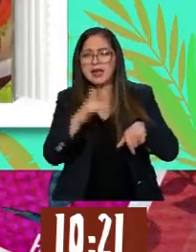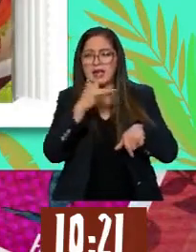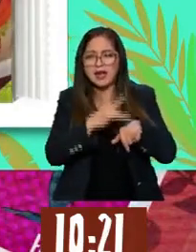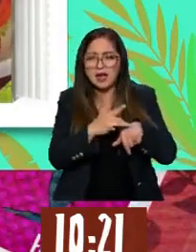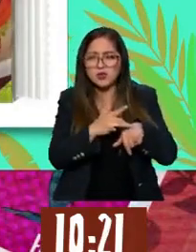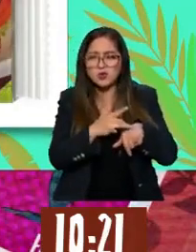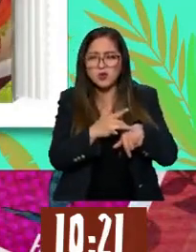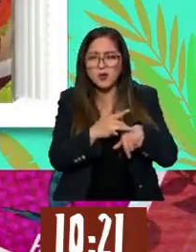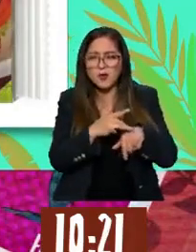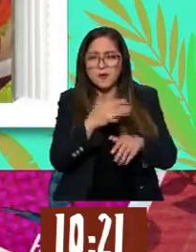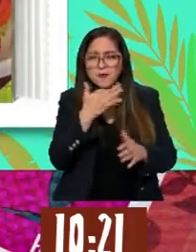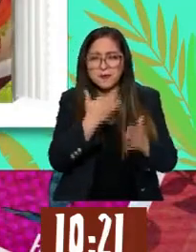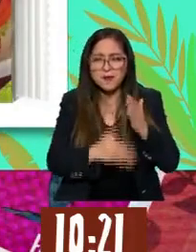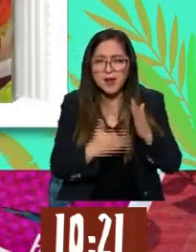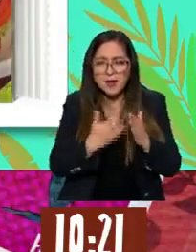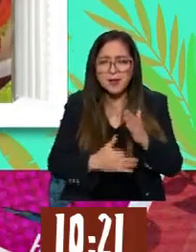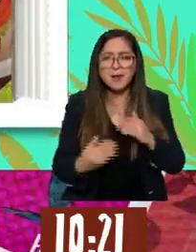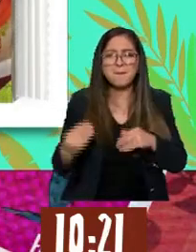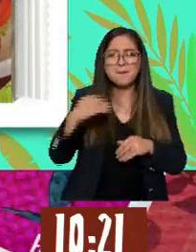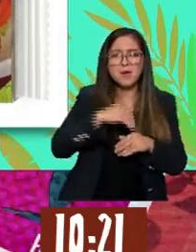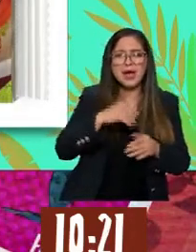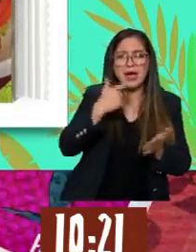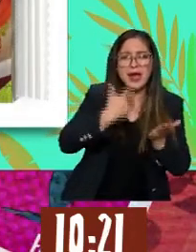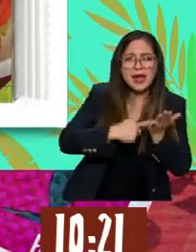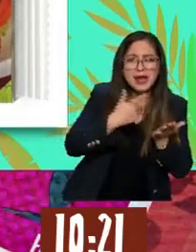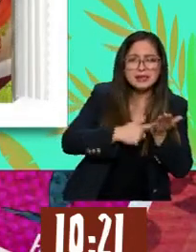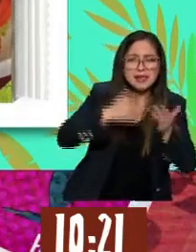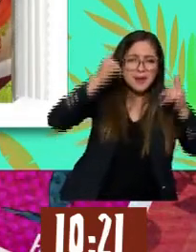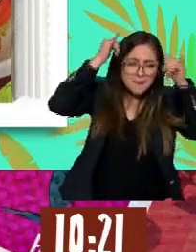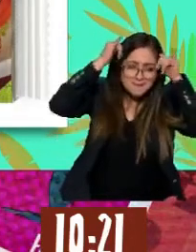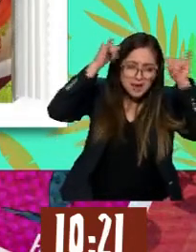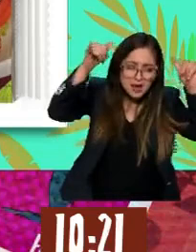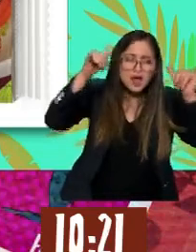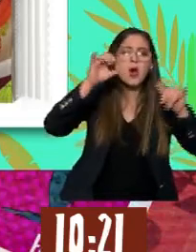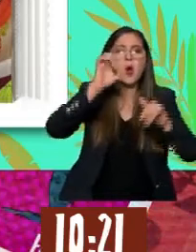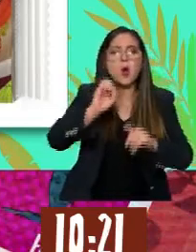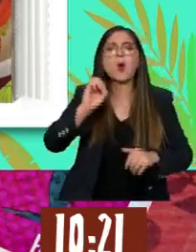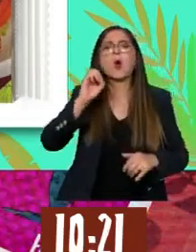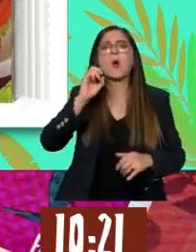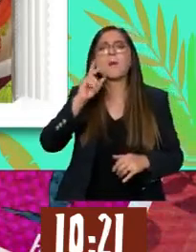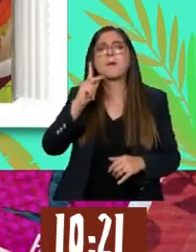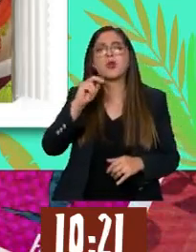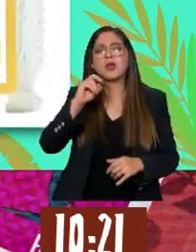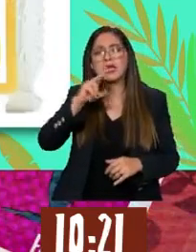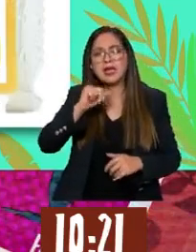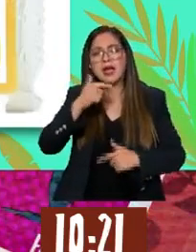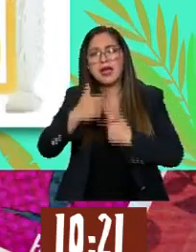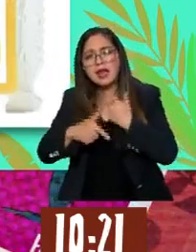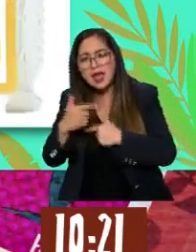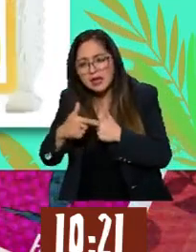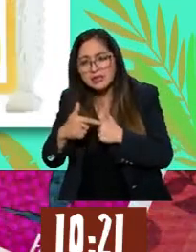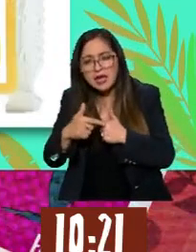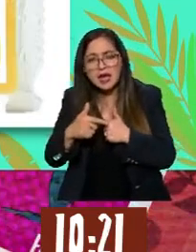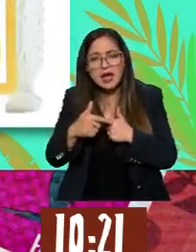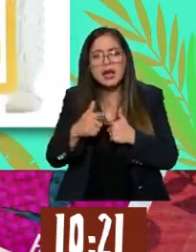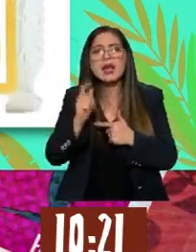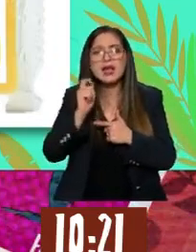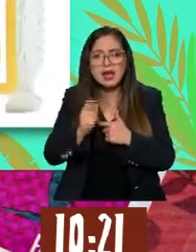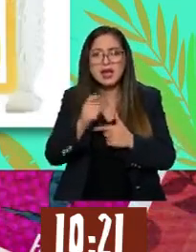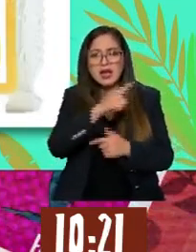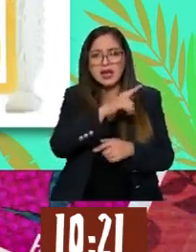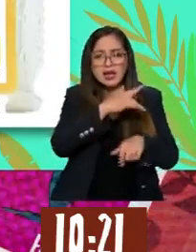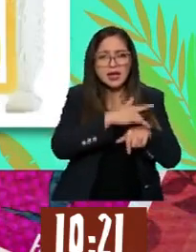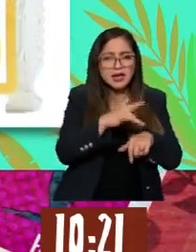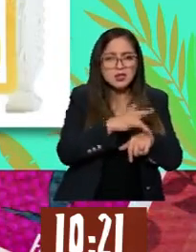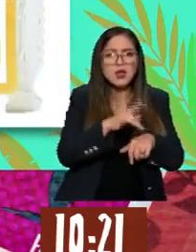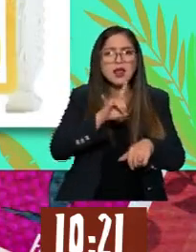completamente de grasita de vaca, de leche de vaca o de proteína de leche de vaca, debe tener la leyenda de imitación, que